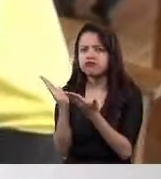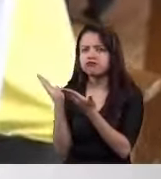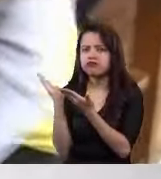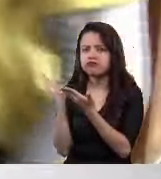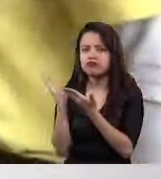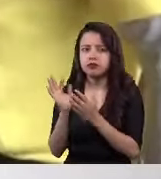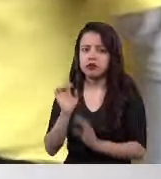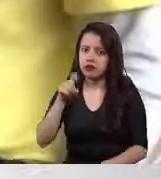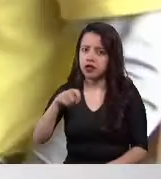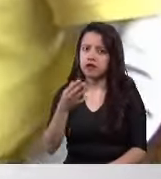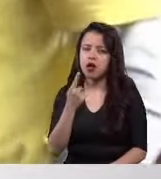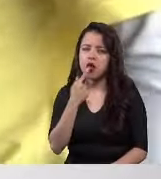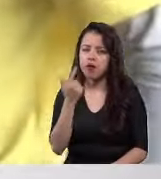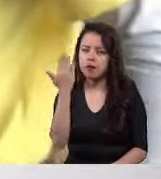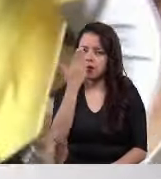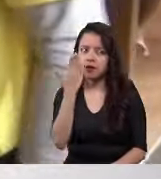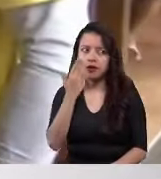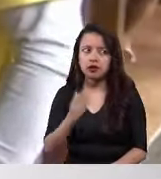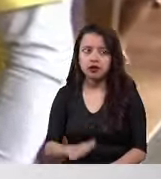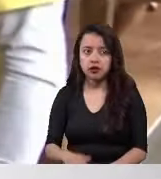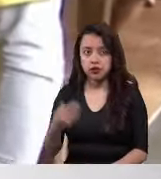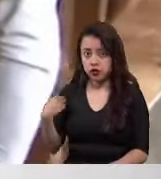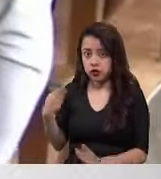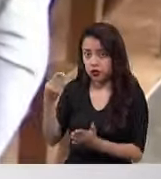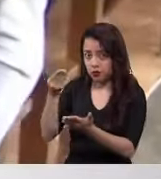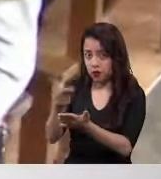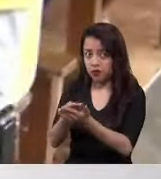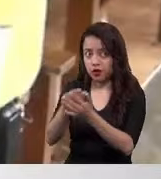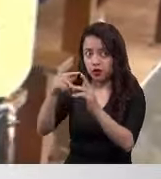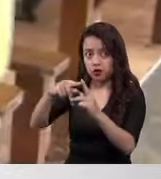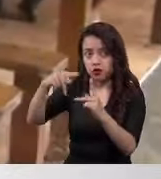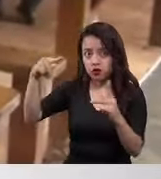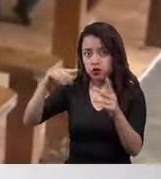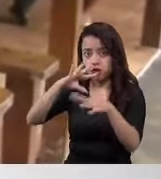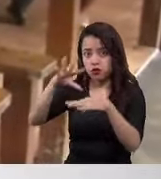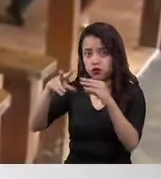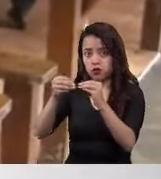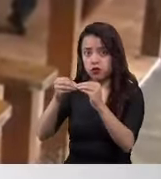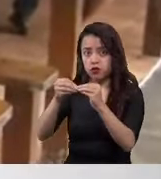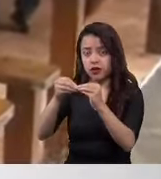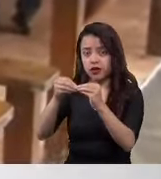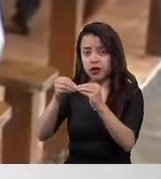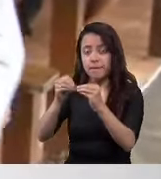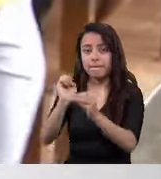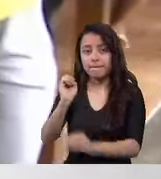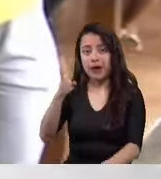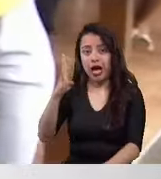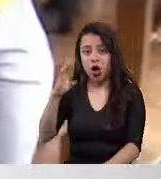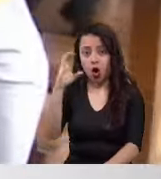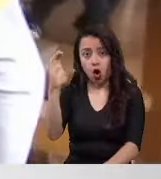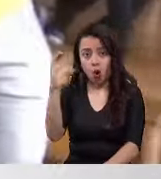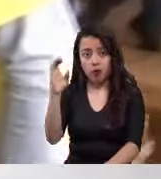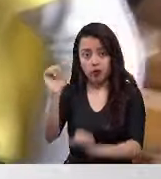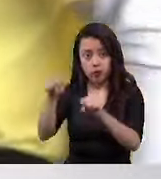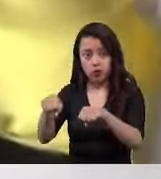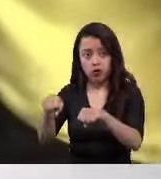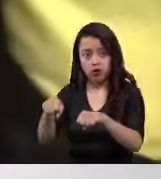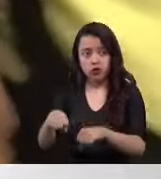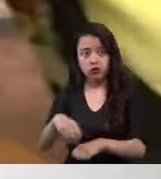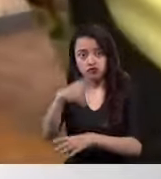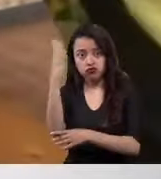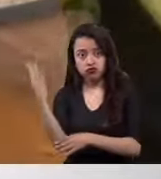gracias. Ay, discúlpame, ¿yo te puedo pagar con el QR de Bancolombia? Claro que sí. Ay, vale, gracias.